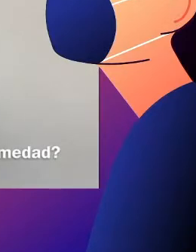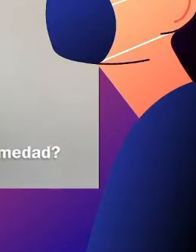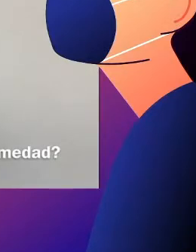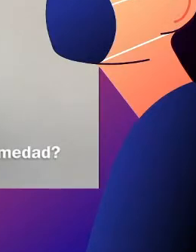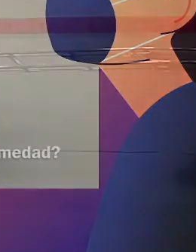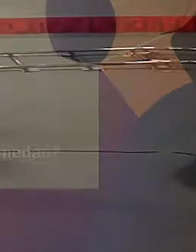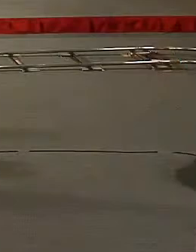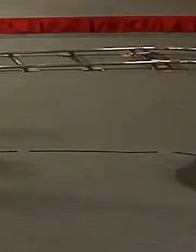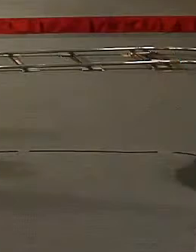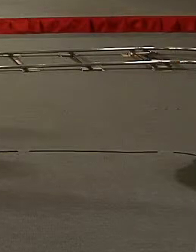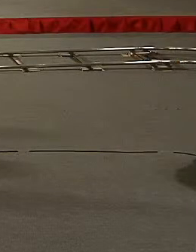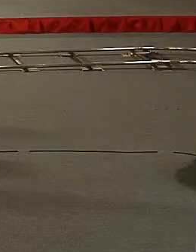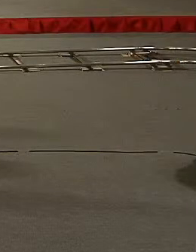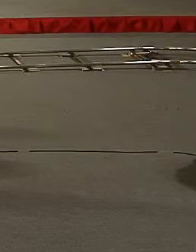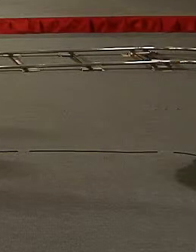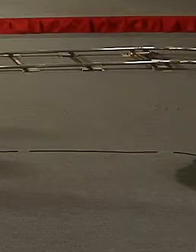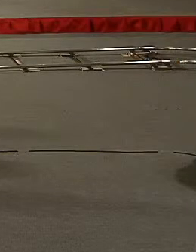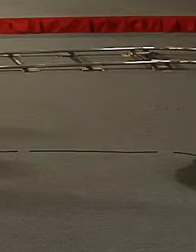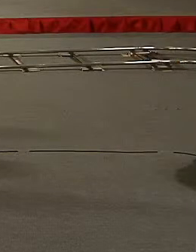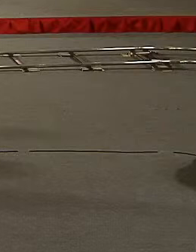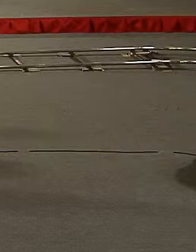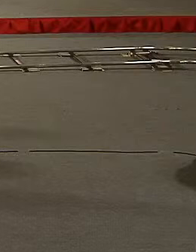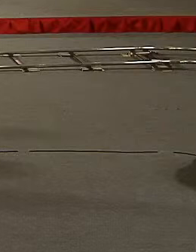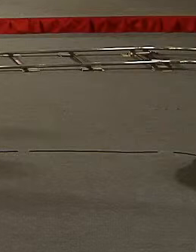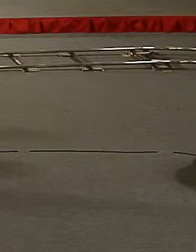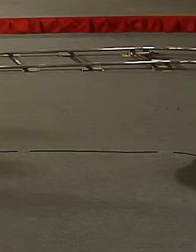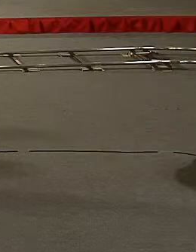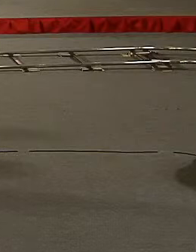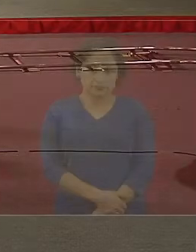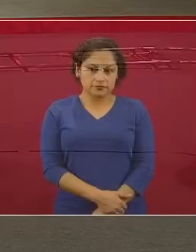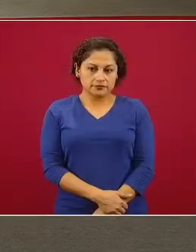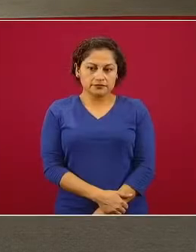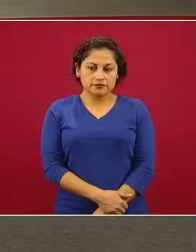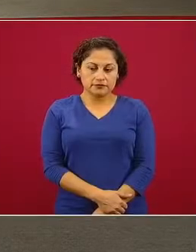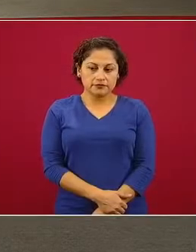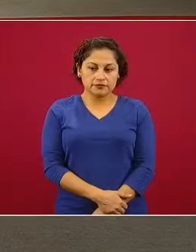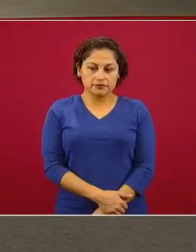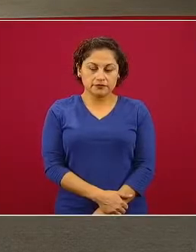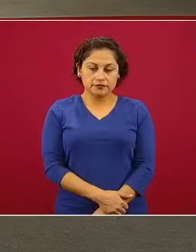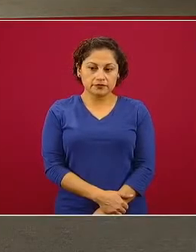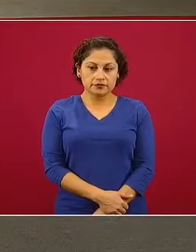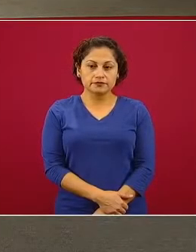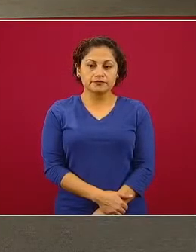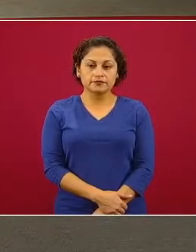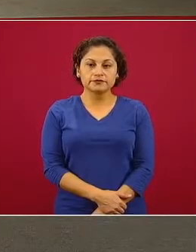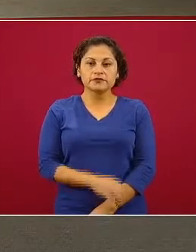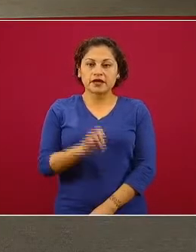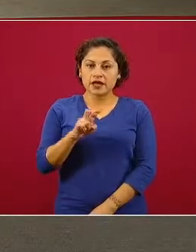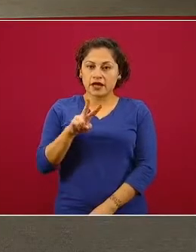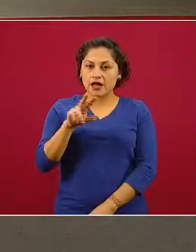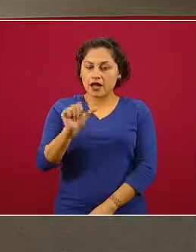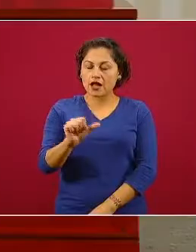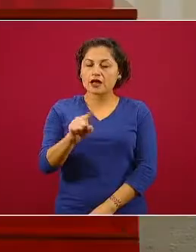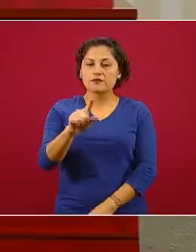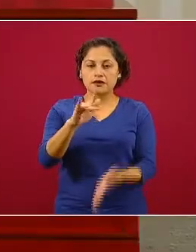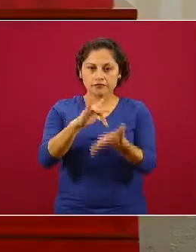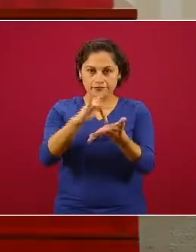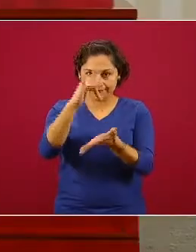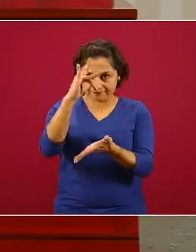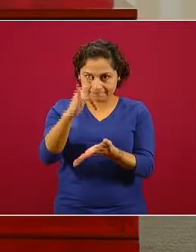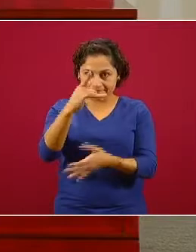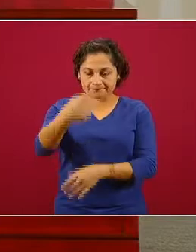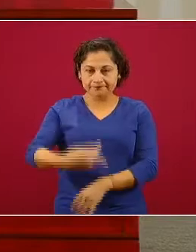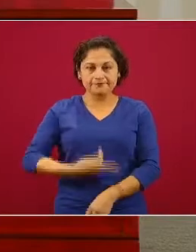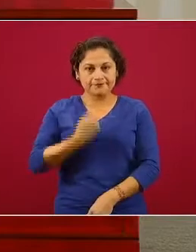chinkane quiere wene. Eva Guicci, muchas gracias por